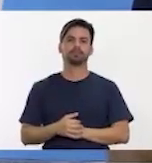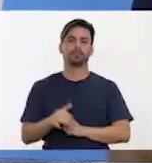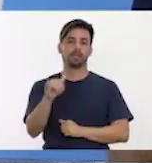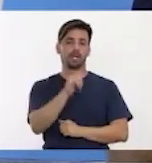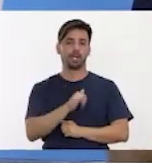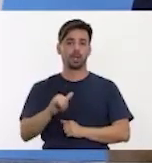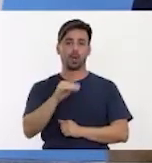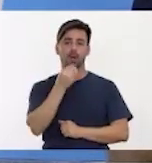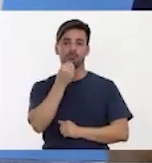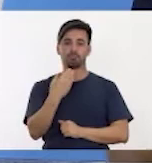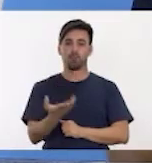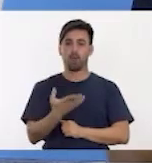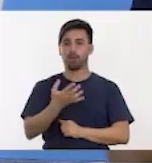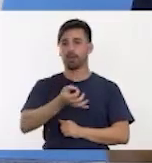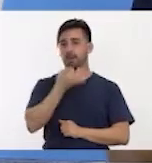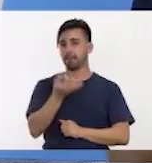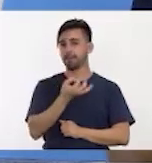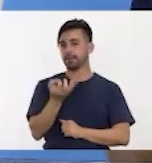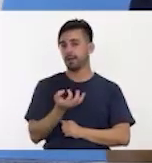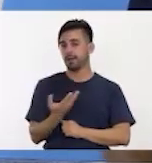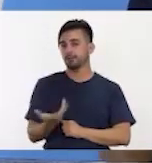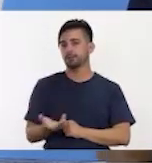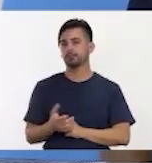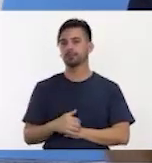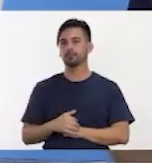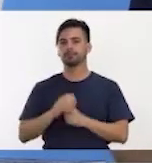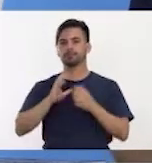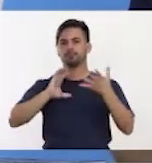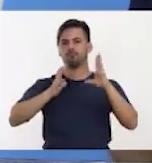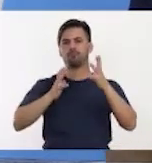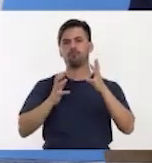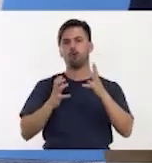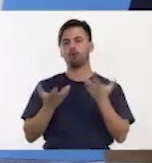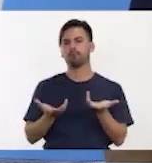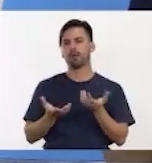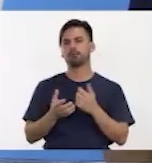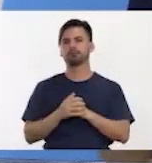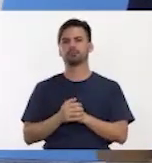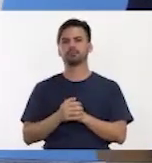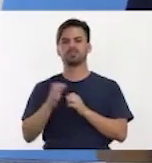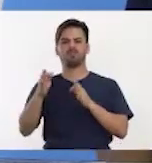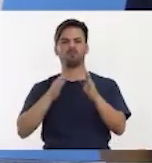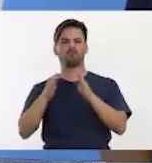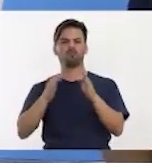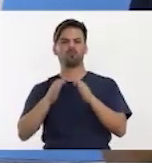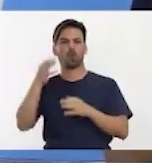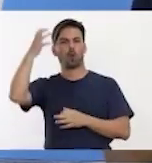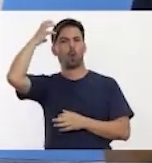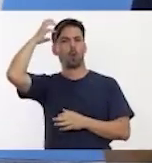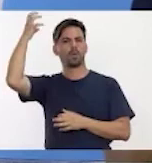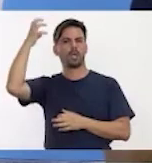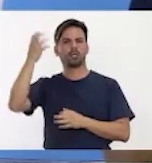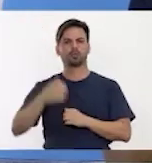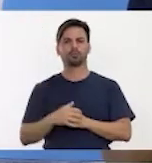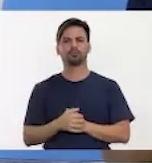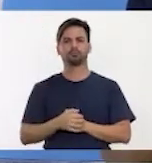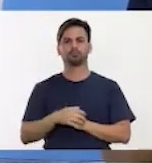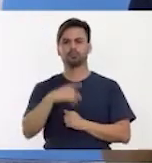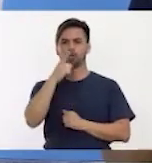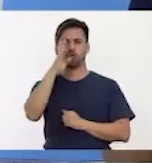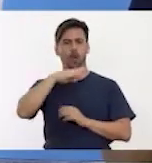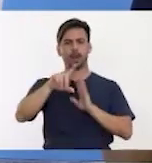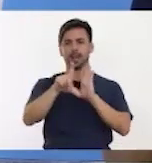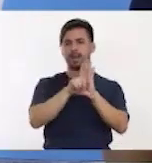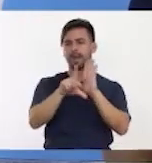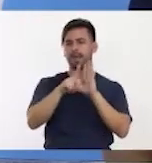Igualmente, ustedes deben referirse a la forma en que ejerció su función el gobierno. No fue mediante